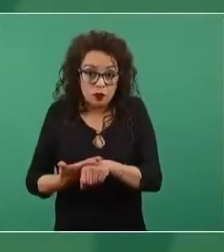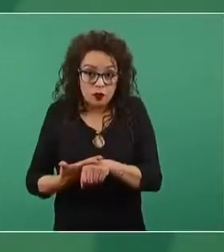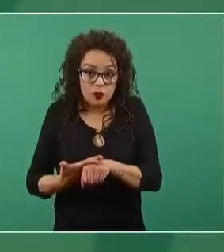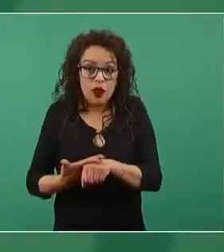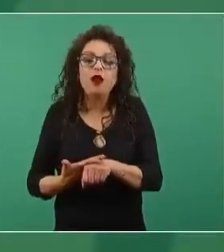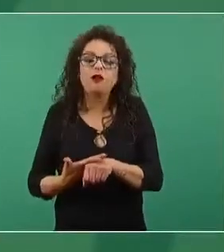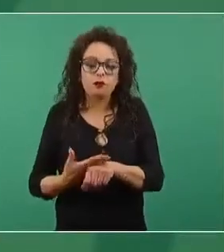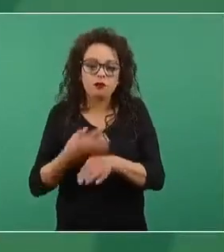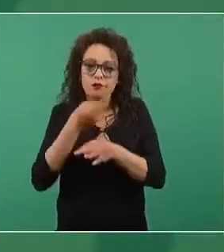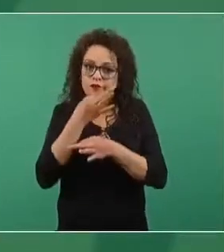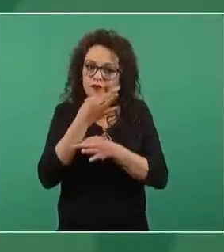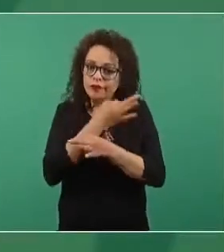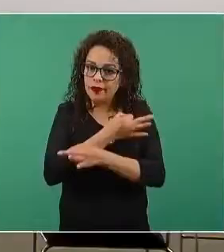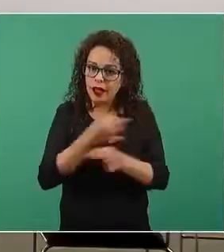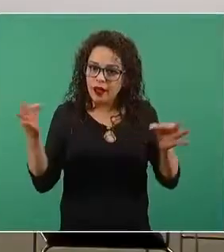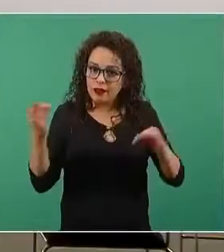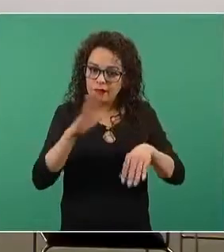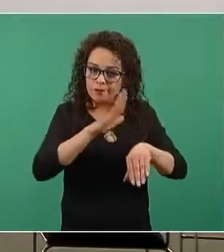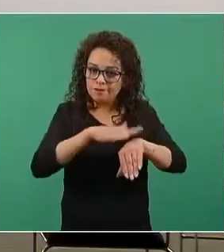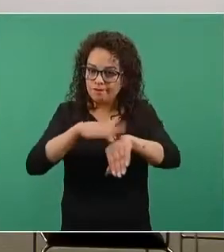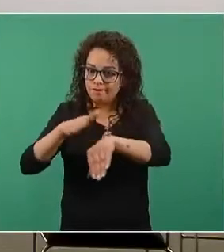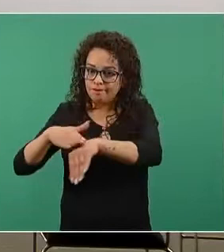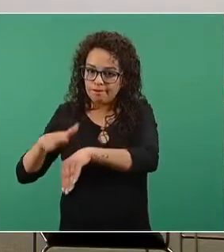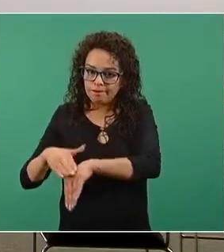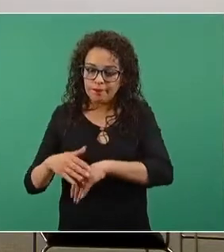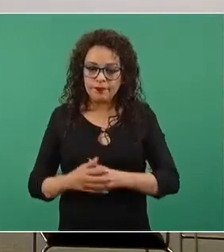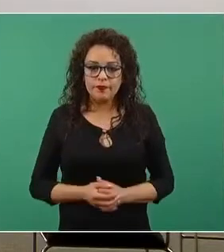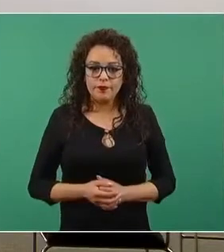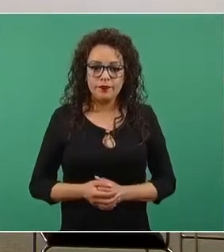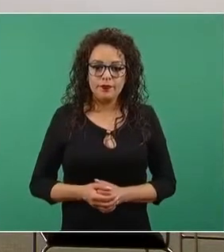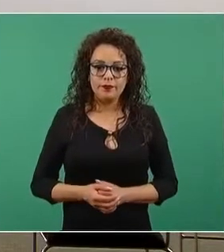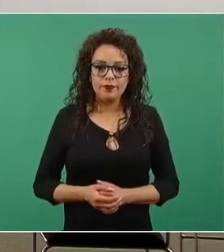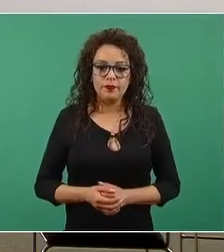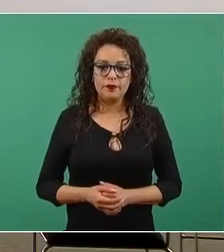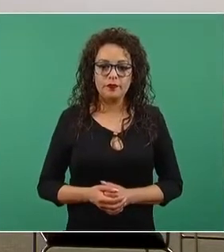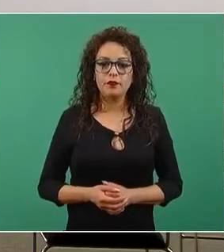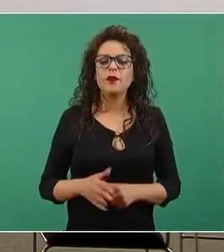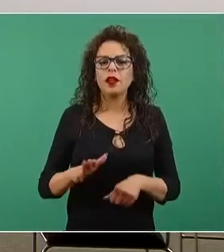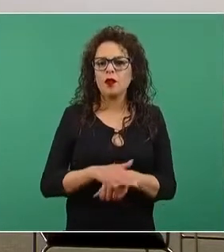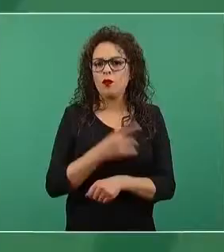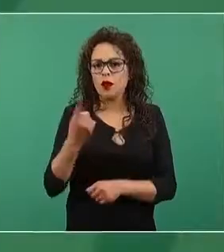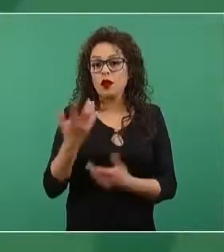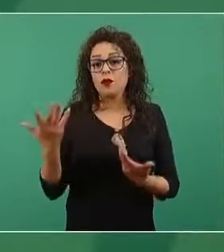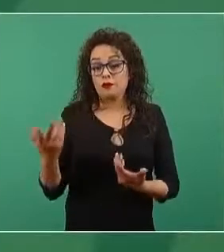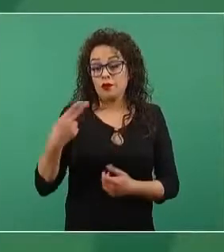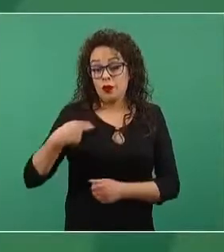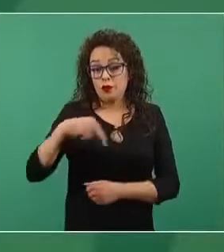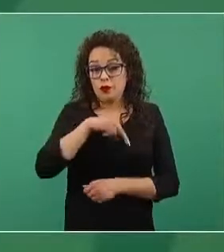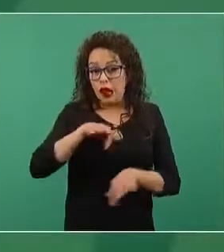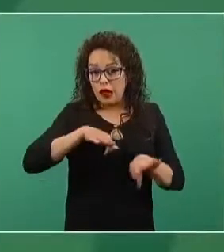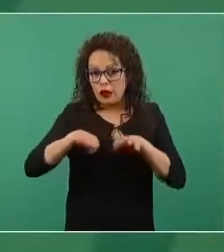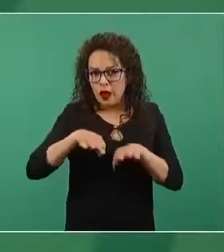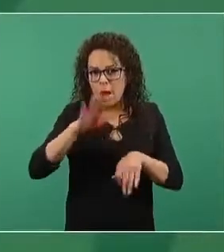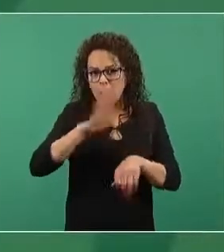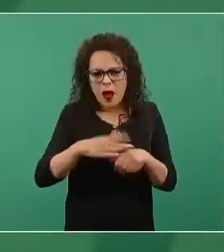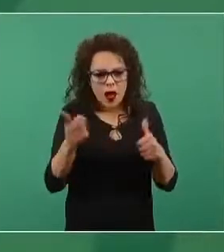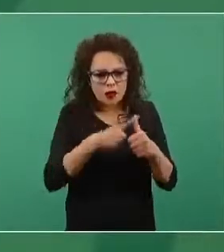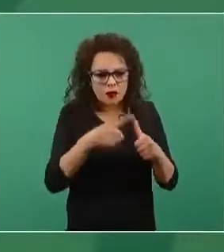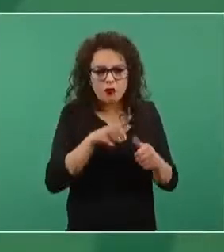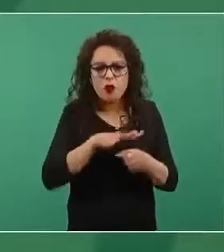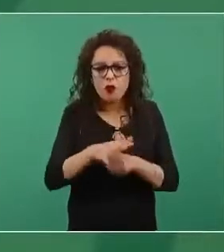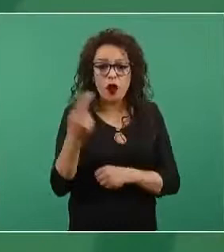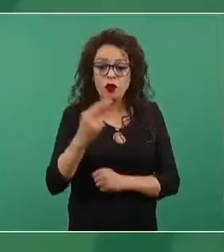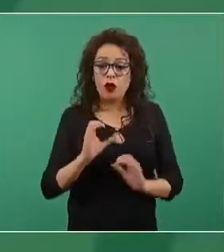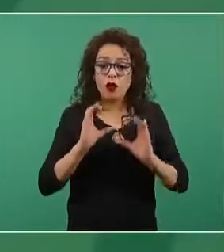darles a conocer esta información. Sobre todo porque nuestra labor, nuestra función principal es salvaguardar pues a la salud de la